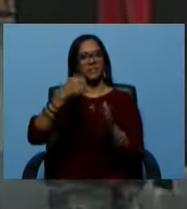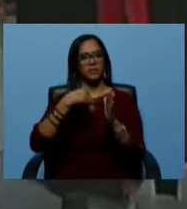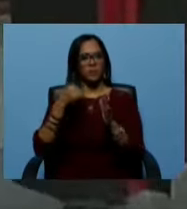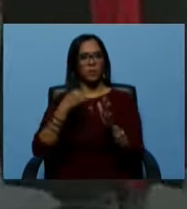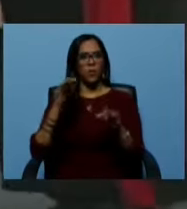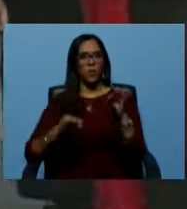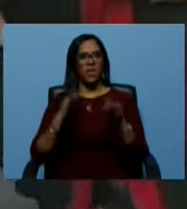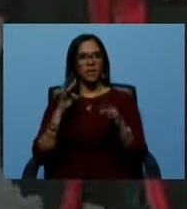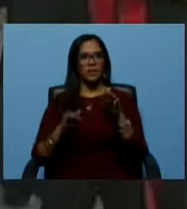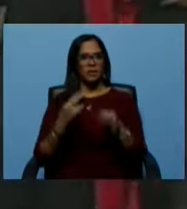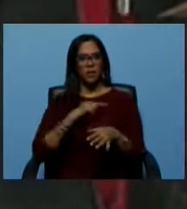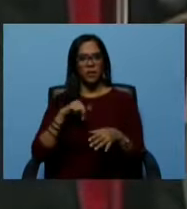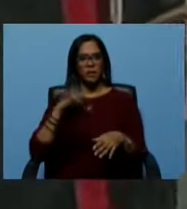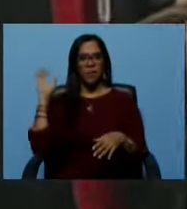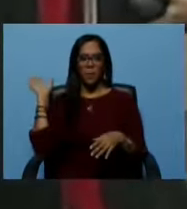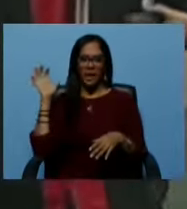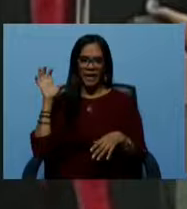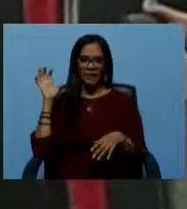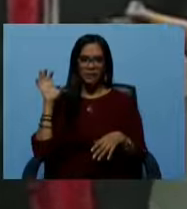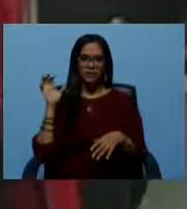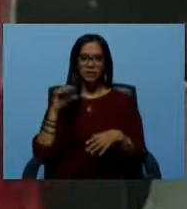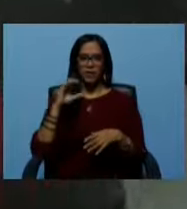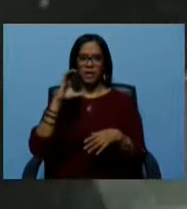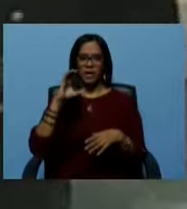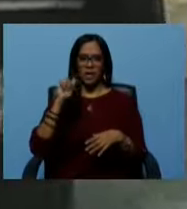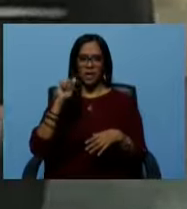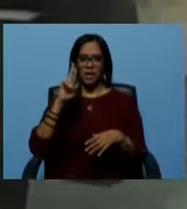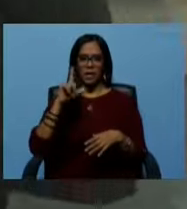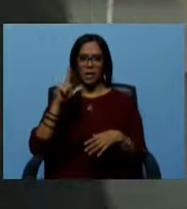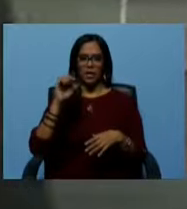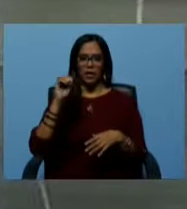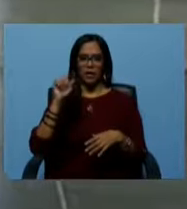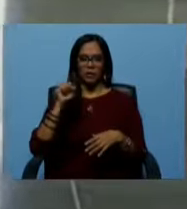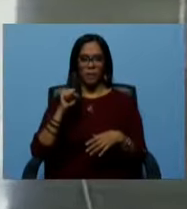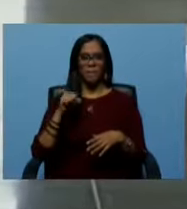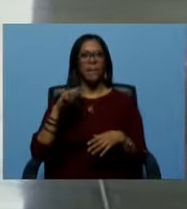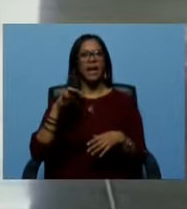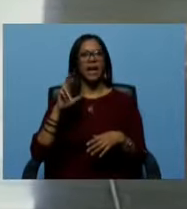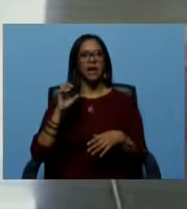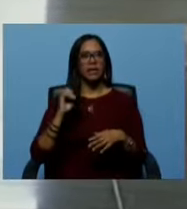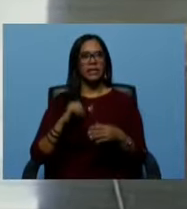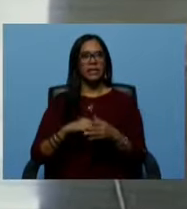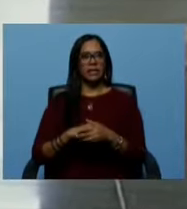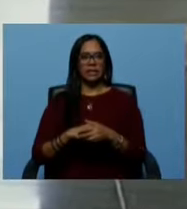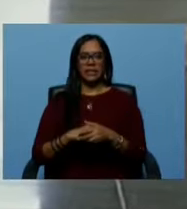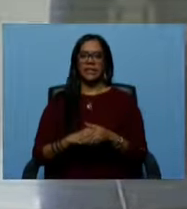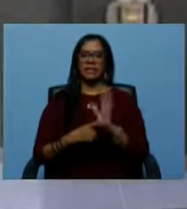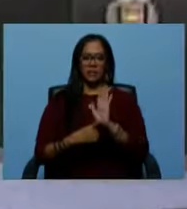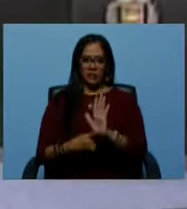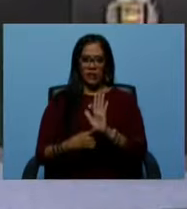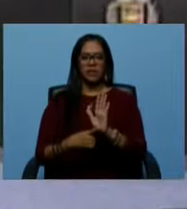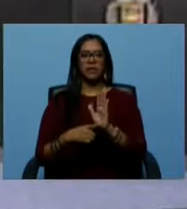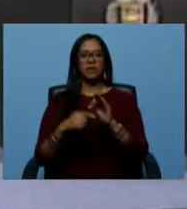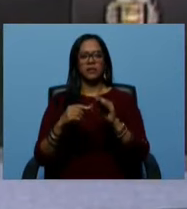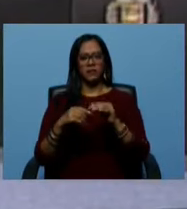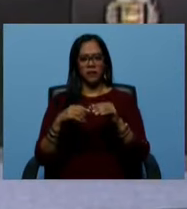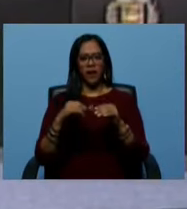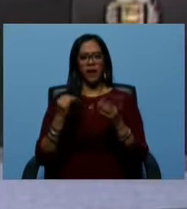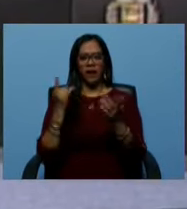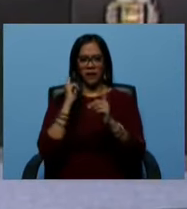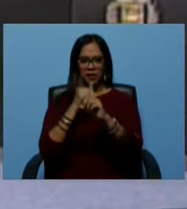judicial de nuestro país, Carlos Melo, en representación de la organización con fines políticos, Unión